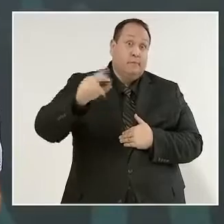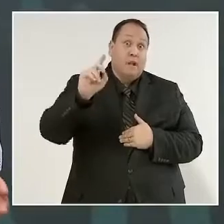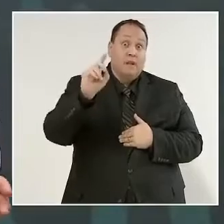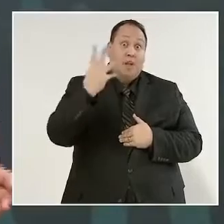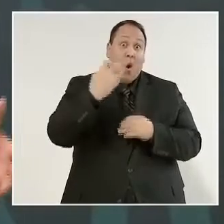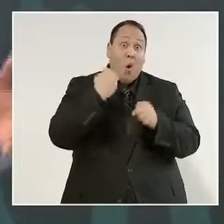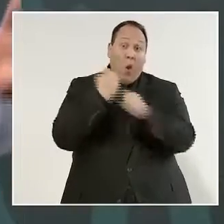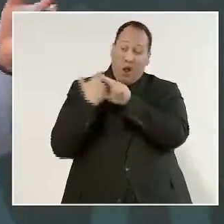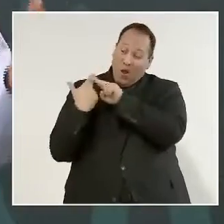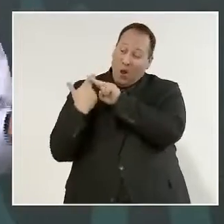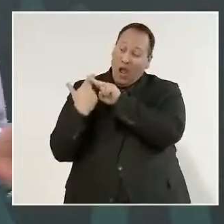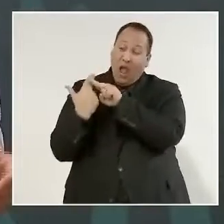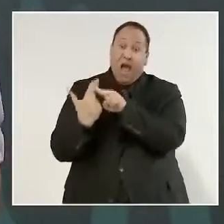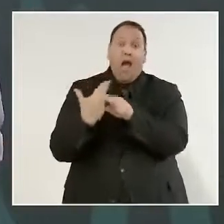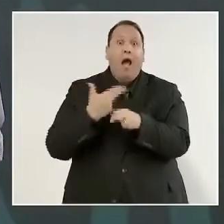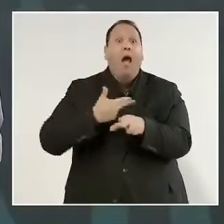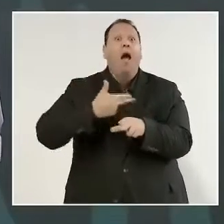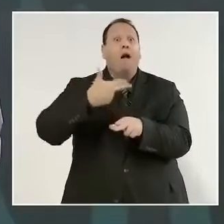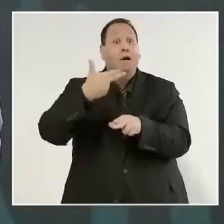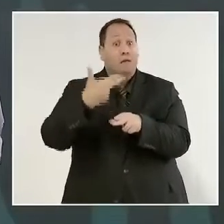34 años hasta que